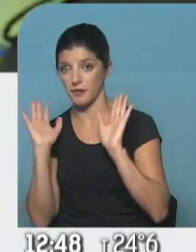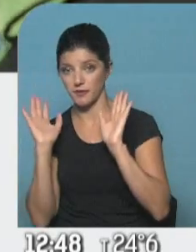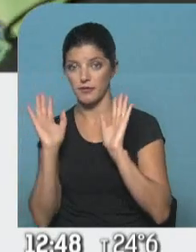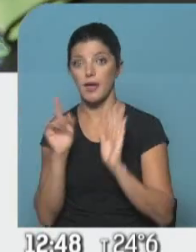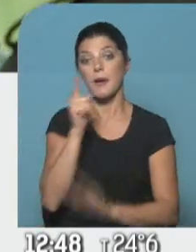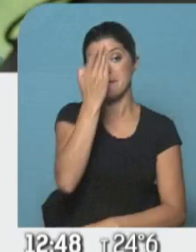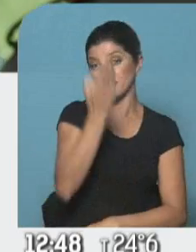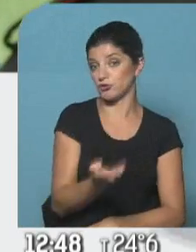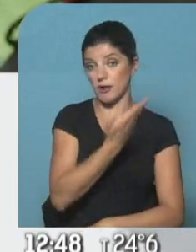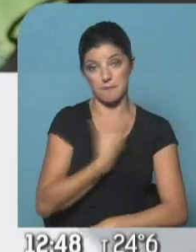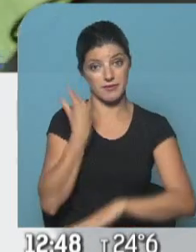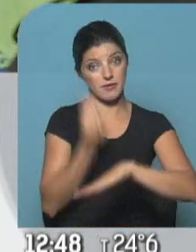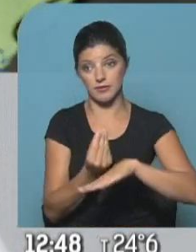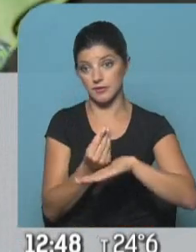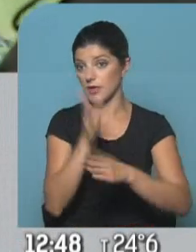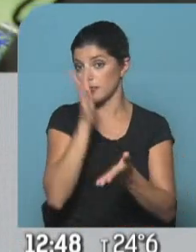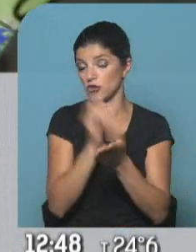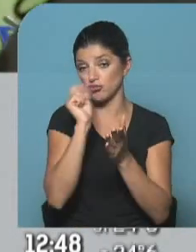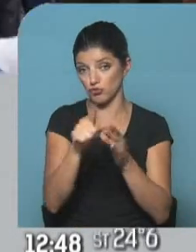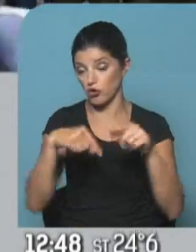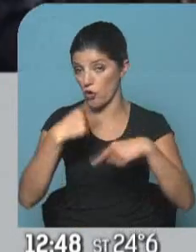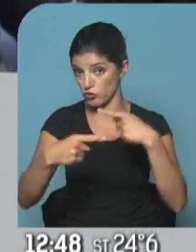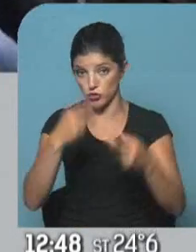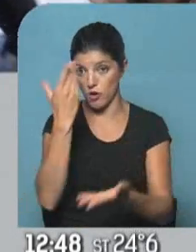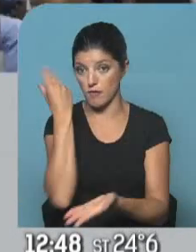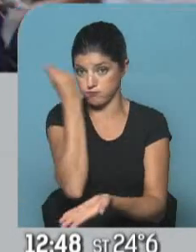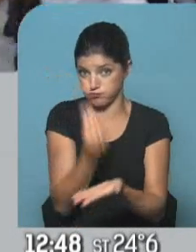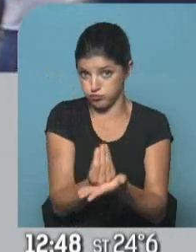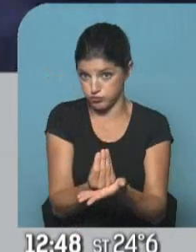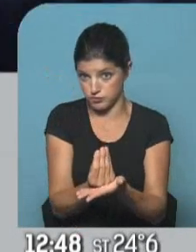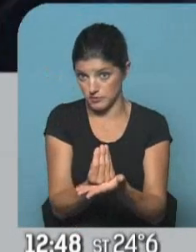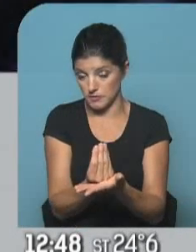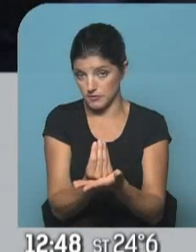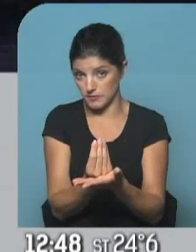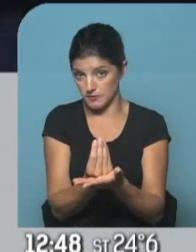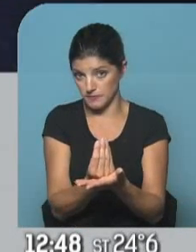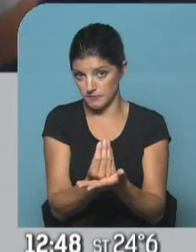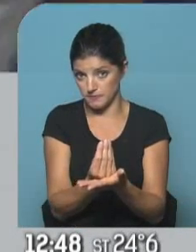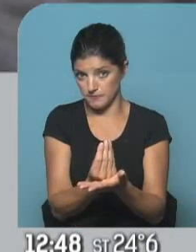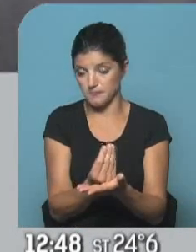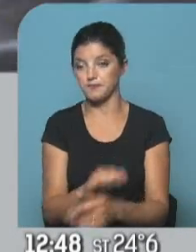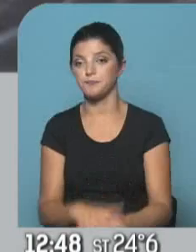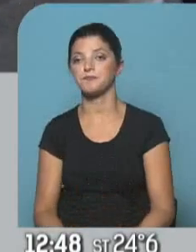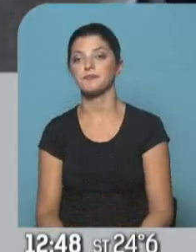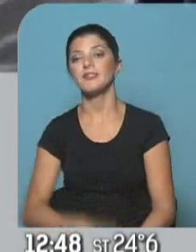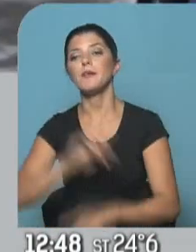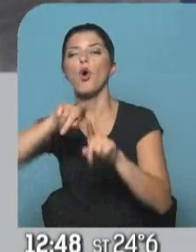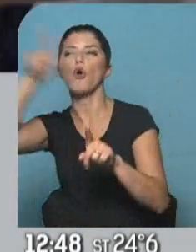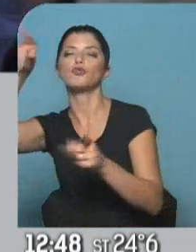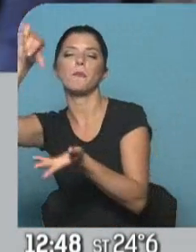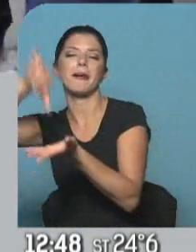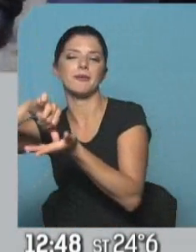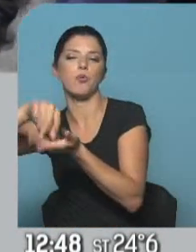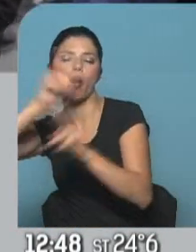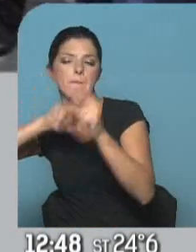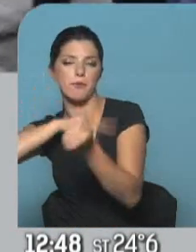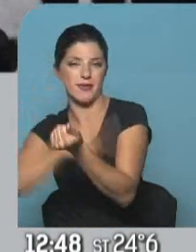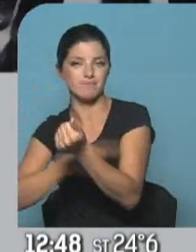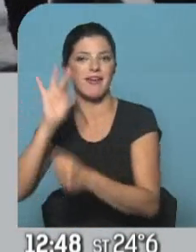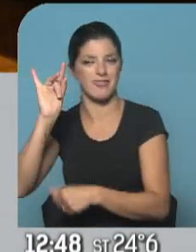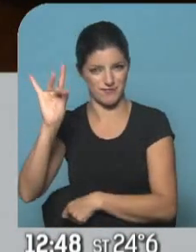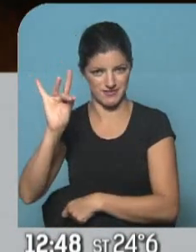seguir gobernando y es muy peligroso el ejercicio del poder desde afuera. Entre tanto, bueno, la consulta va a tener lugar